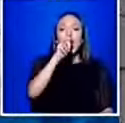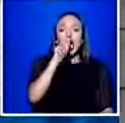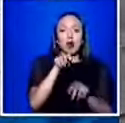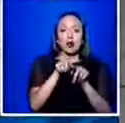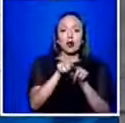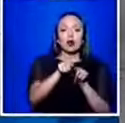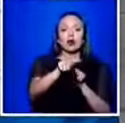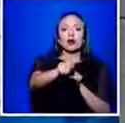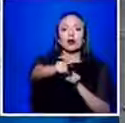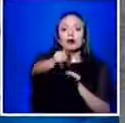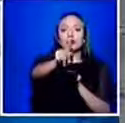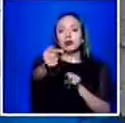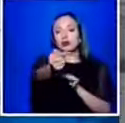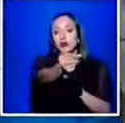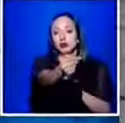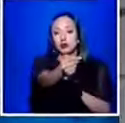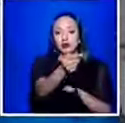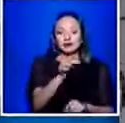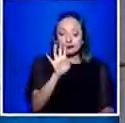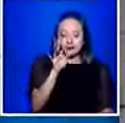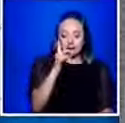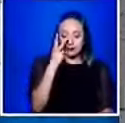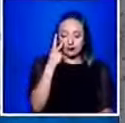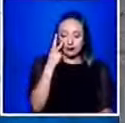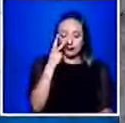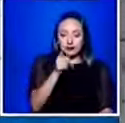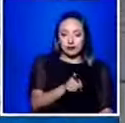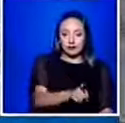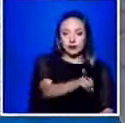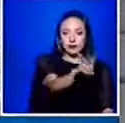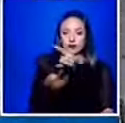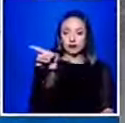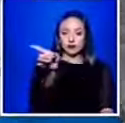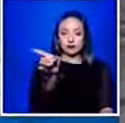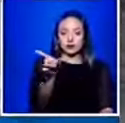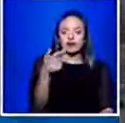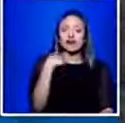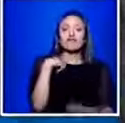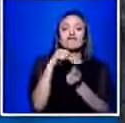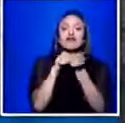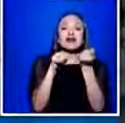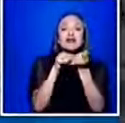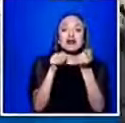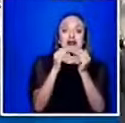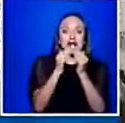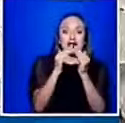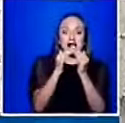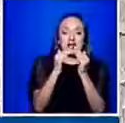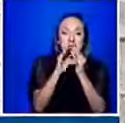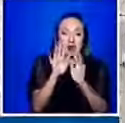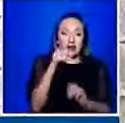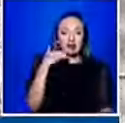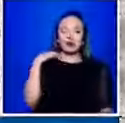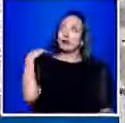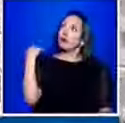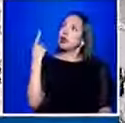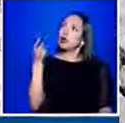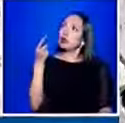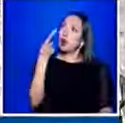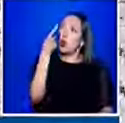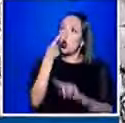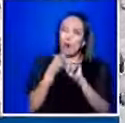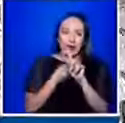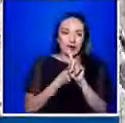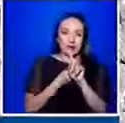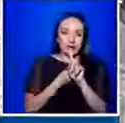otra fuga, de la vuelta, ¿no? A la vuelta de la esquina. Aquí está, eso es de la casa de mi hermana, que igual, bueno, eso está un mes y piquitos,